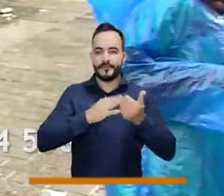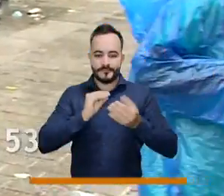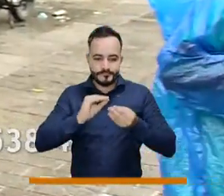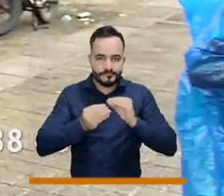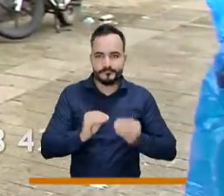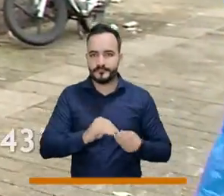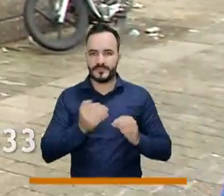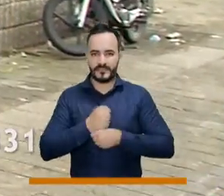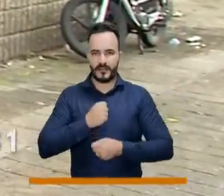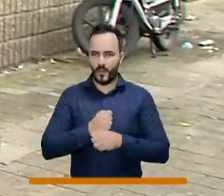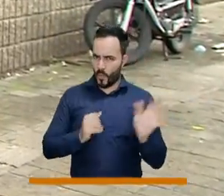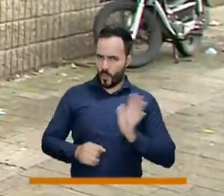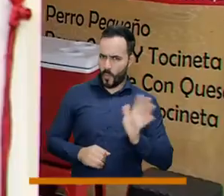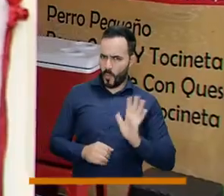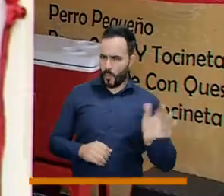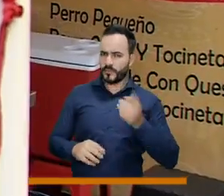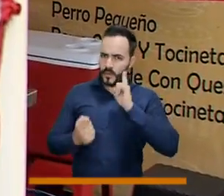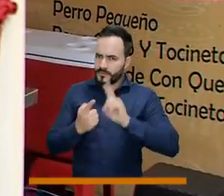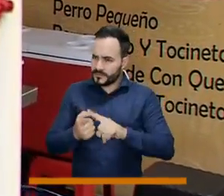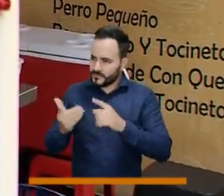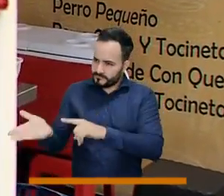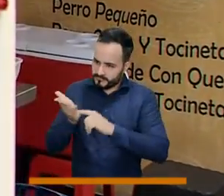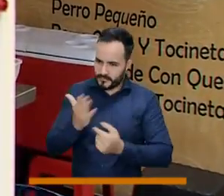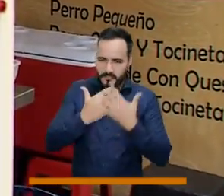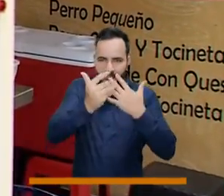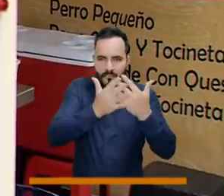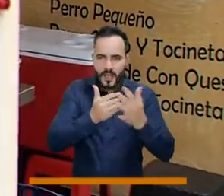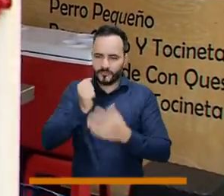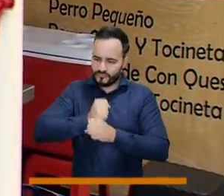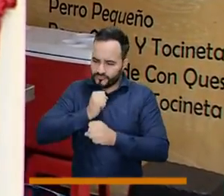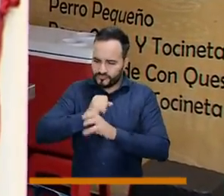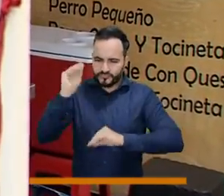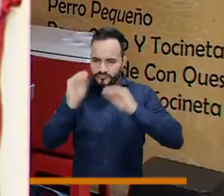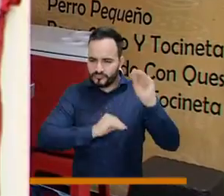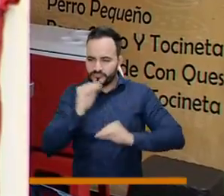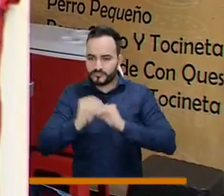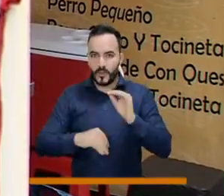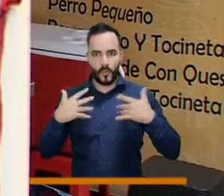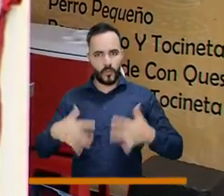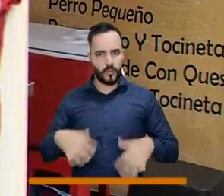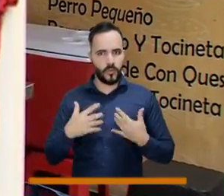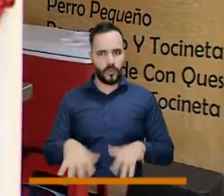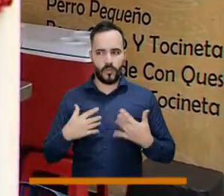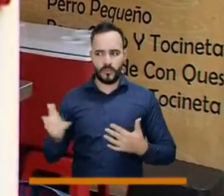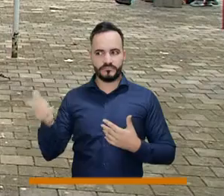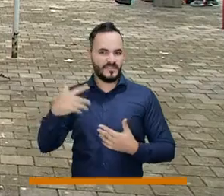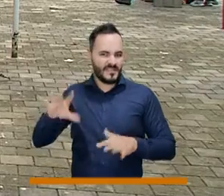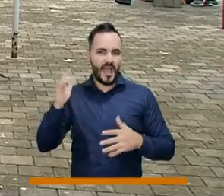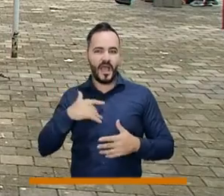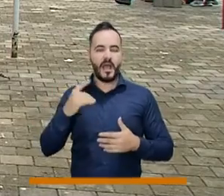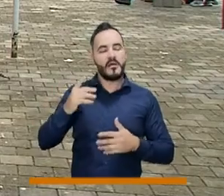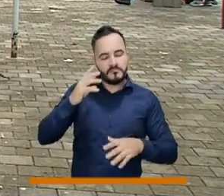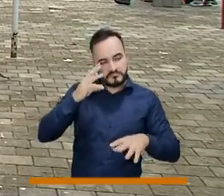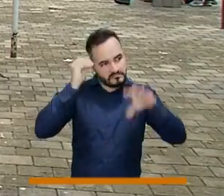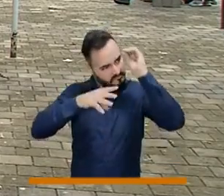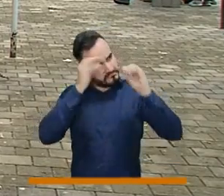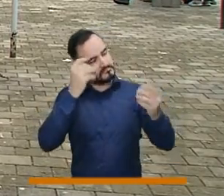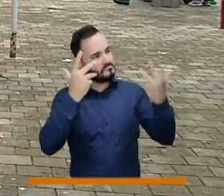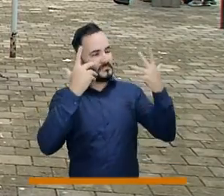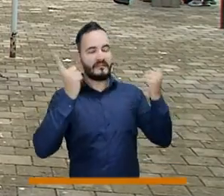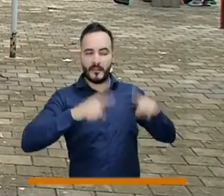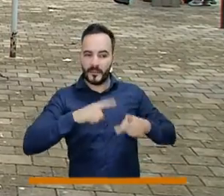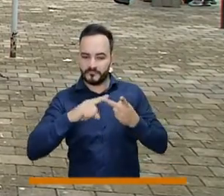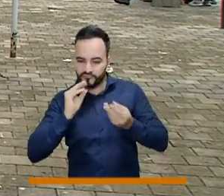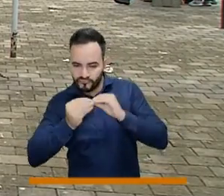venden, ¿cierto? Entonces aprendieron a hacer cosas bellísimas, y para nosotros es grandísimo cuando dice: lo que aprendí a hacer, ya